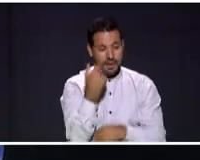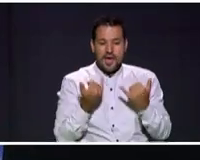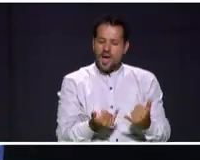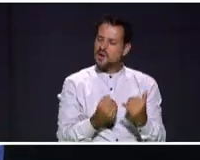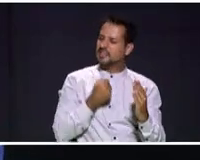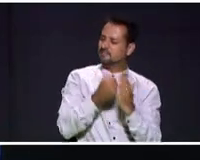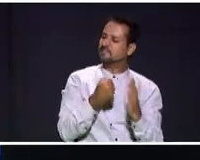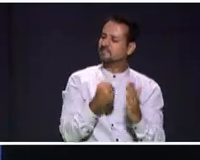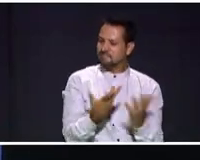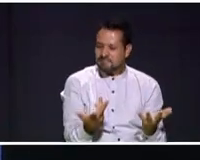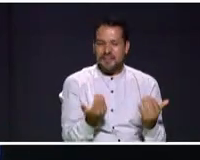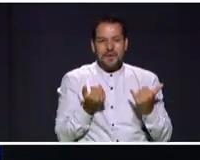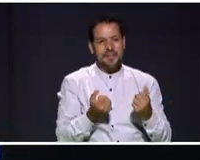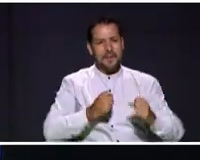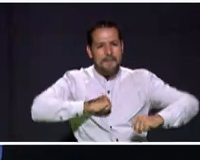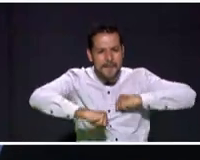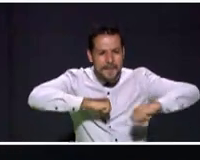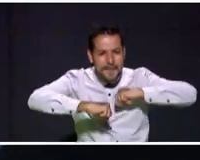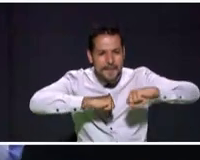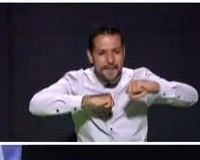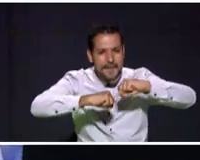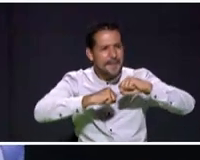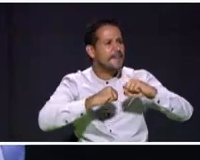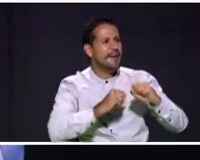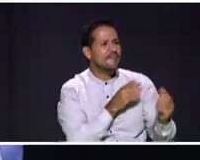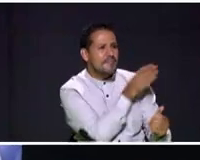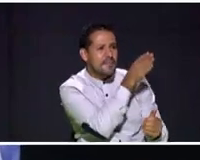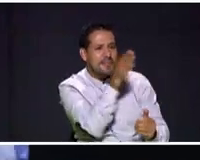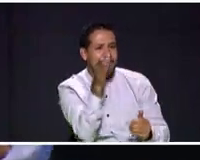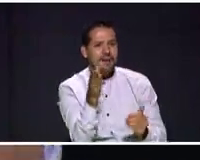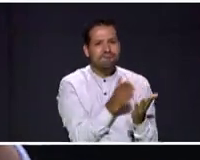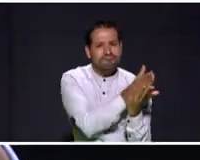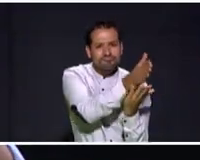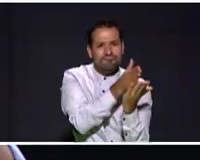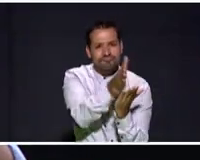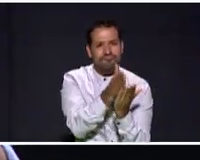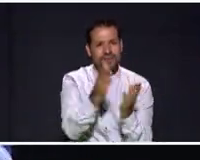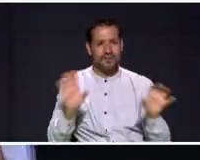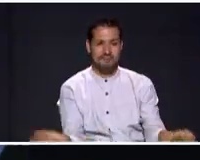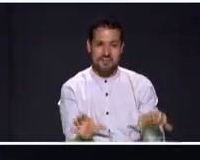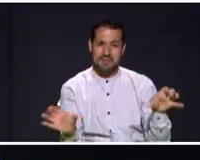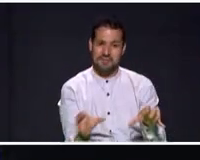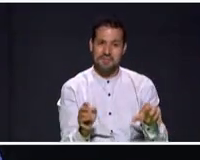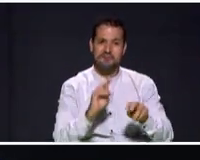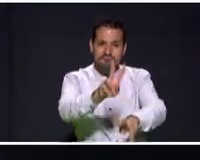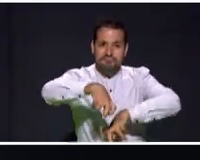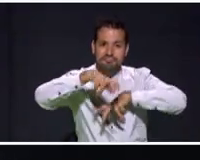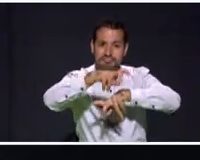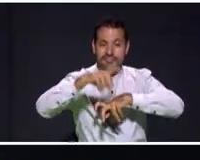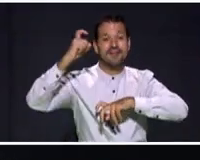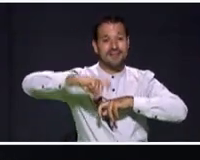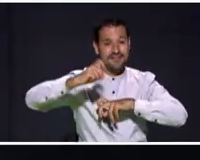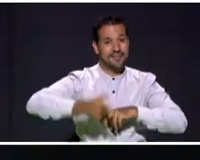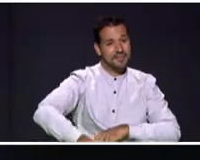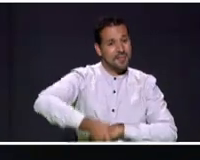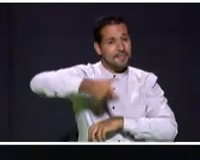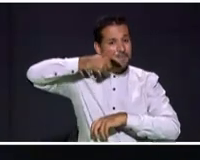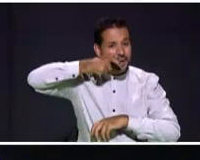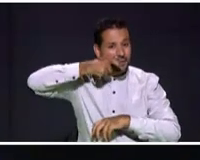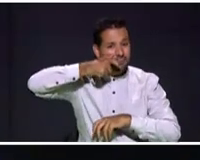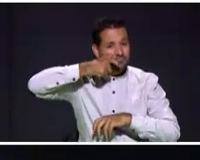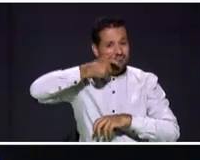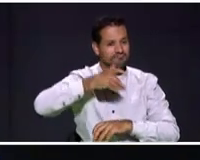energía al agro y vamos a especializar cada su región de acuerdo una línea productiva pero si nosotros primero no recuperamos la seguridad y establecemos el orden